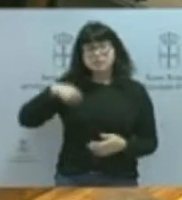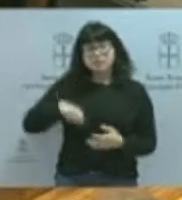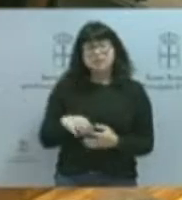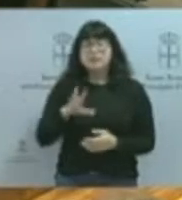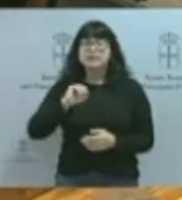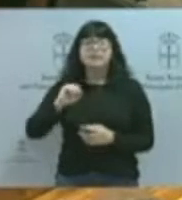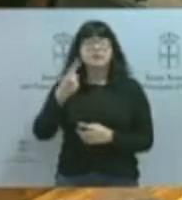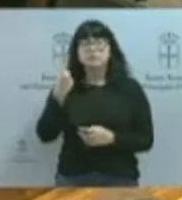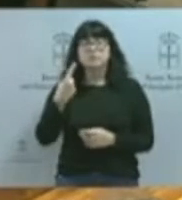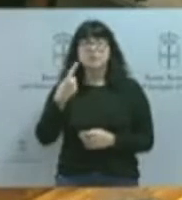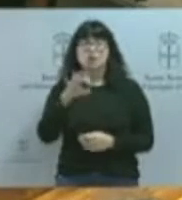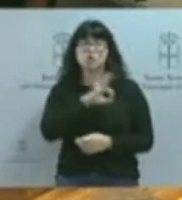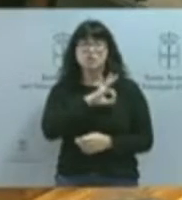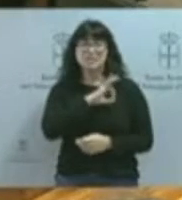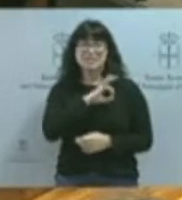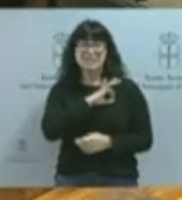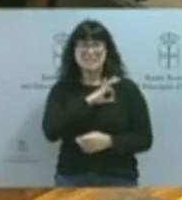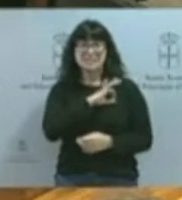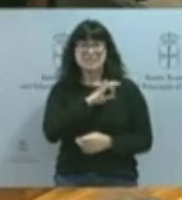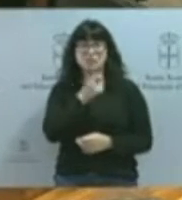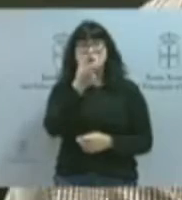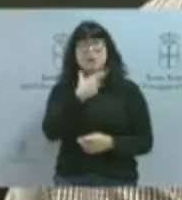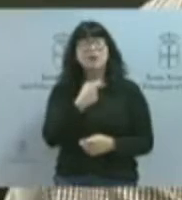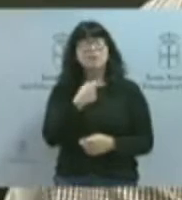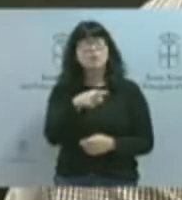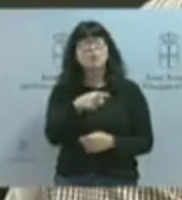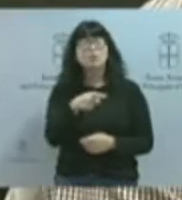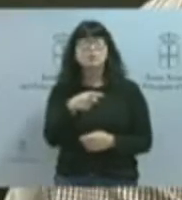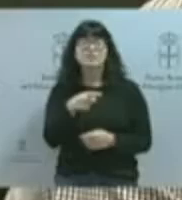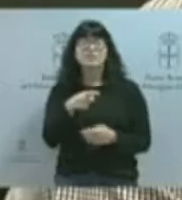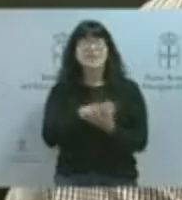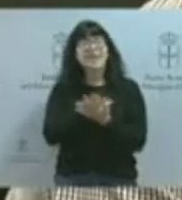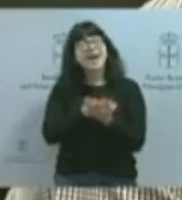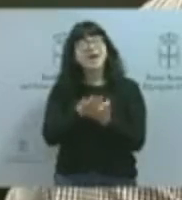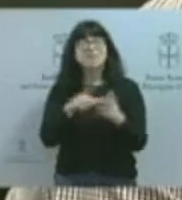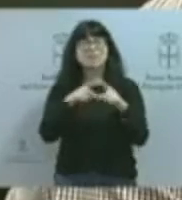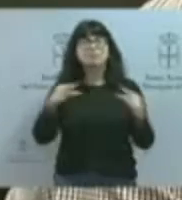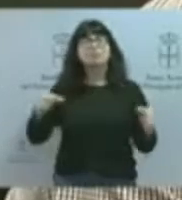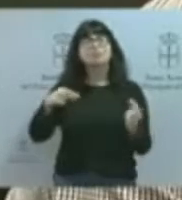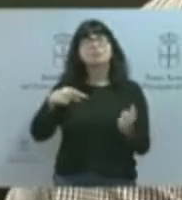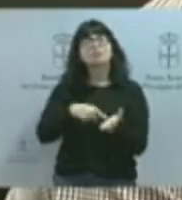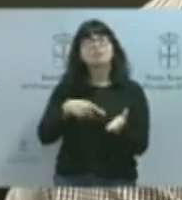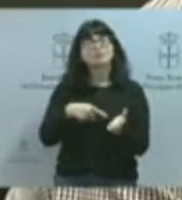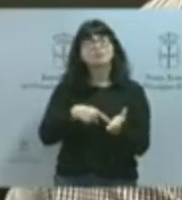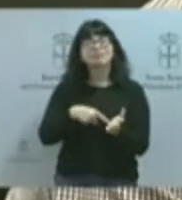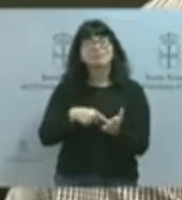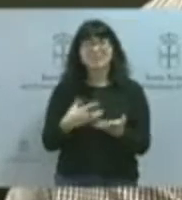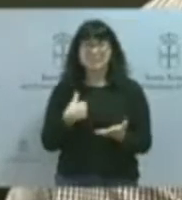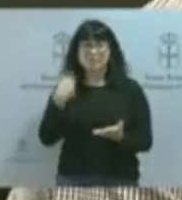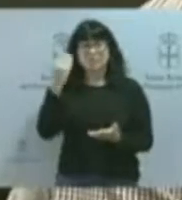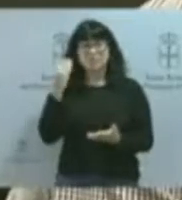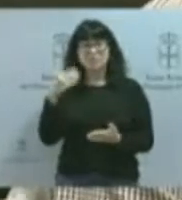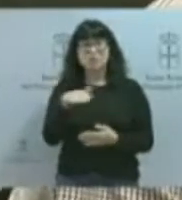hablar de asturianía y yo creo que poco hay más asturiano que la camocha. Por eso quiero saludar a las mujeres que hoy